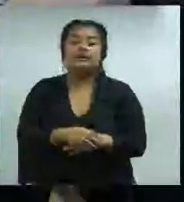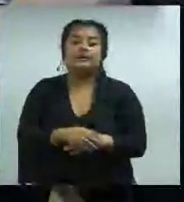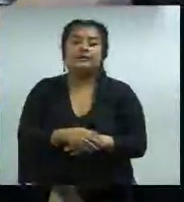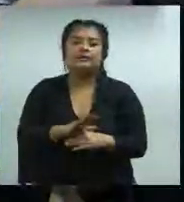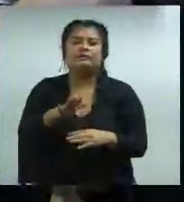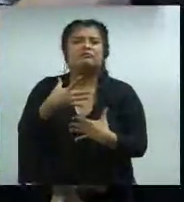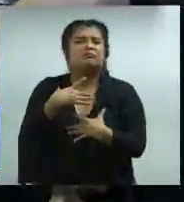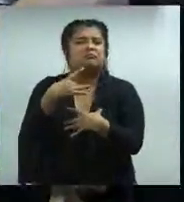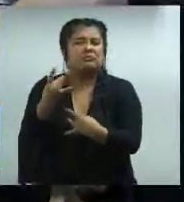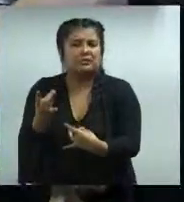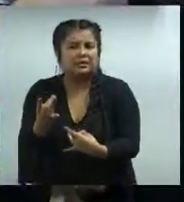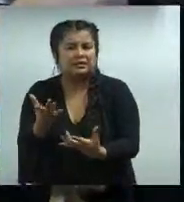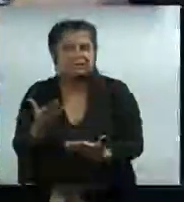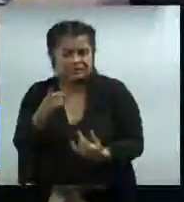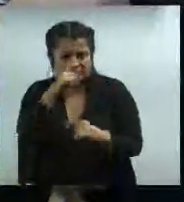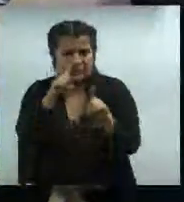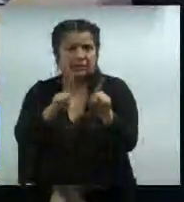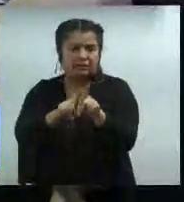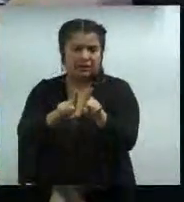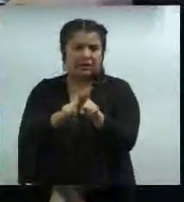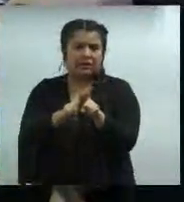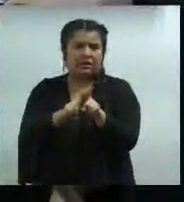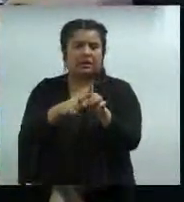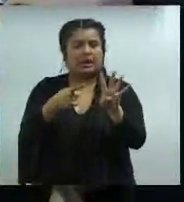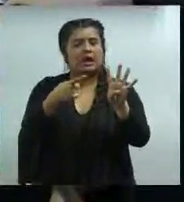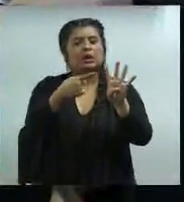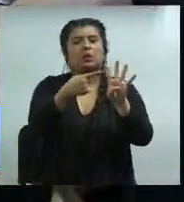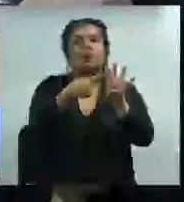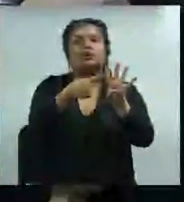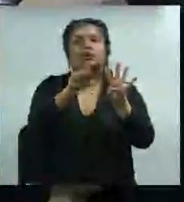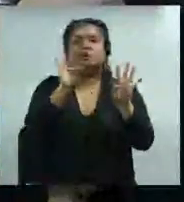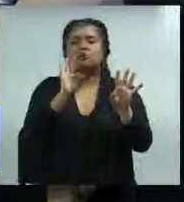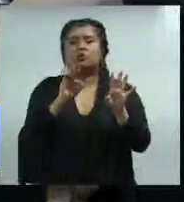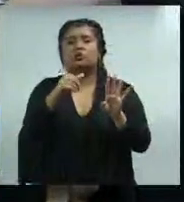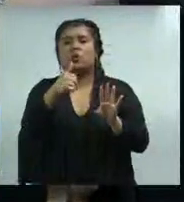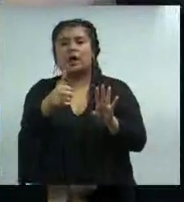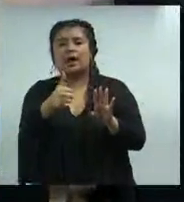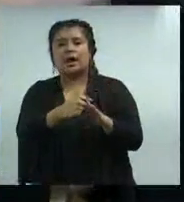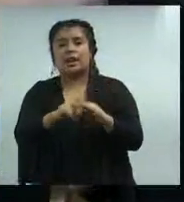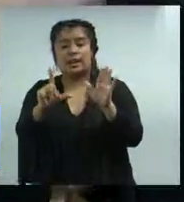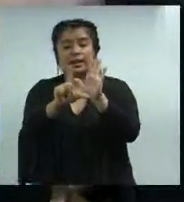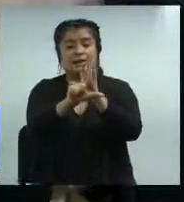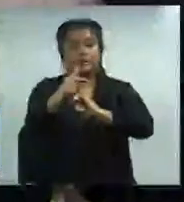me llama la atención también el punto 4A, que es la ley de vacunación,